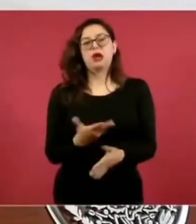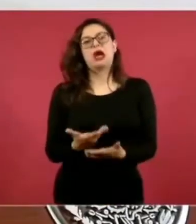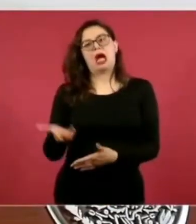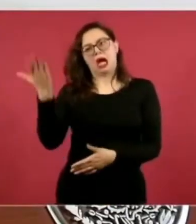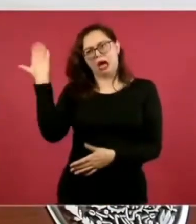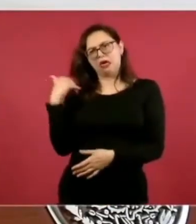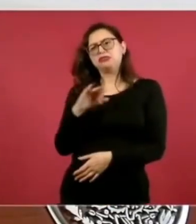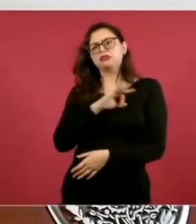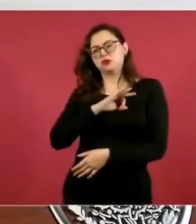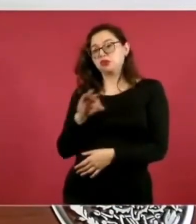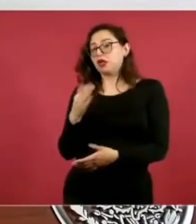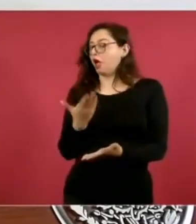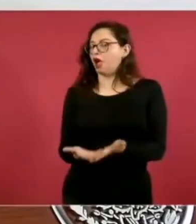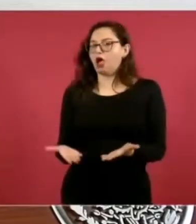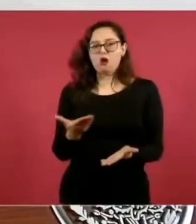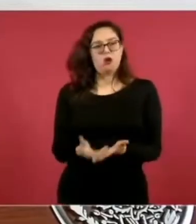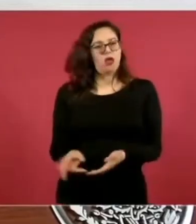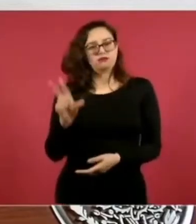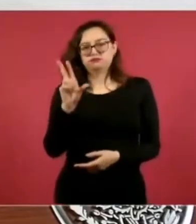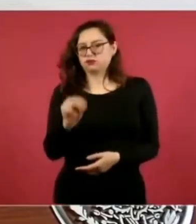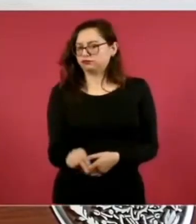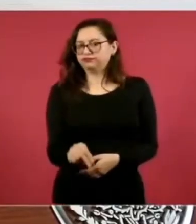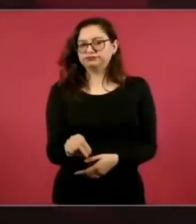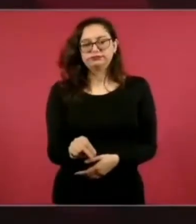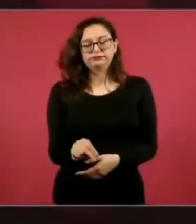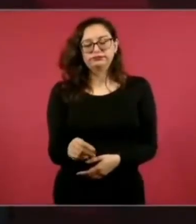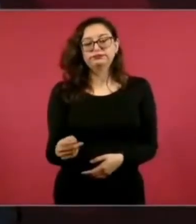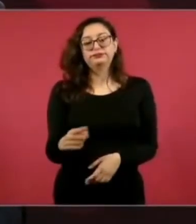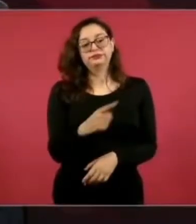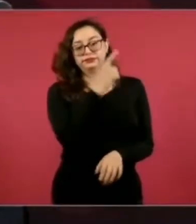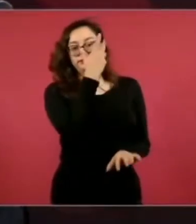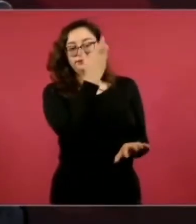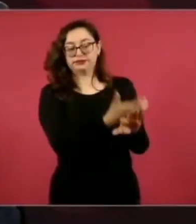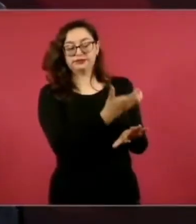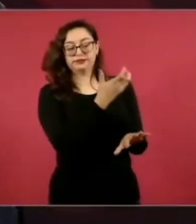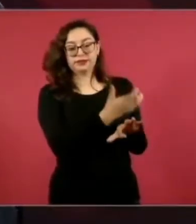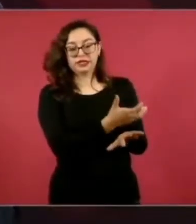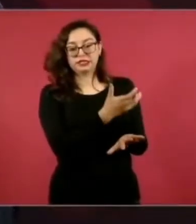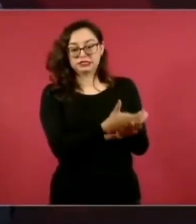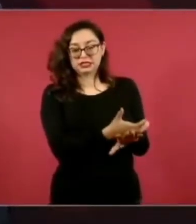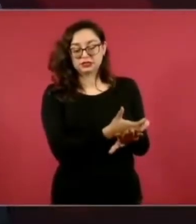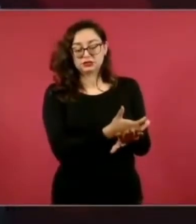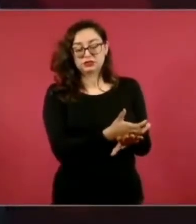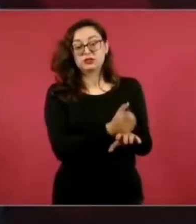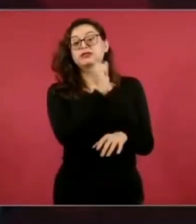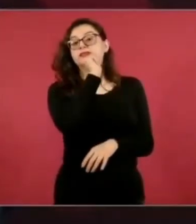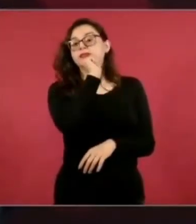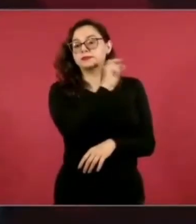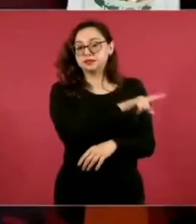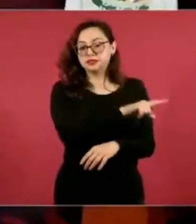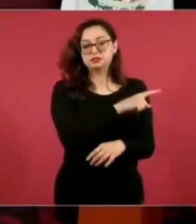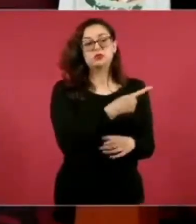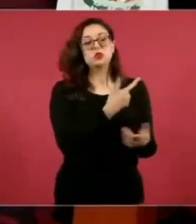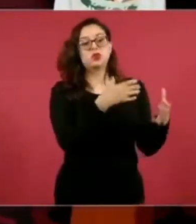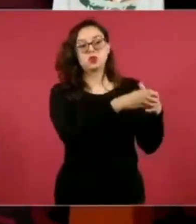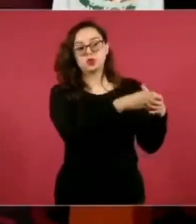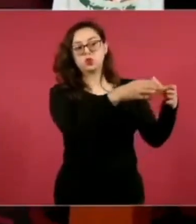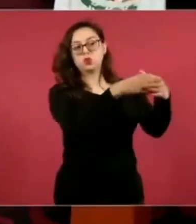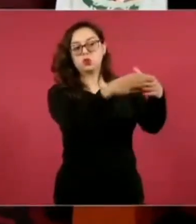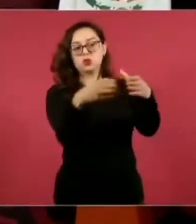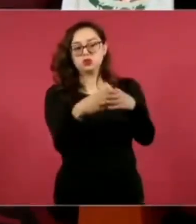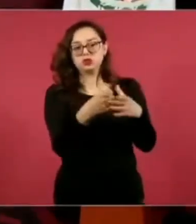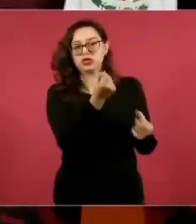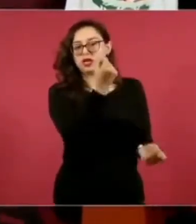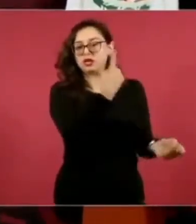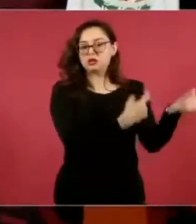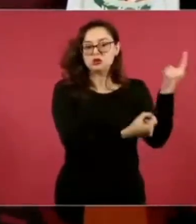ahora como ahora. Pero también en Estados Unidos, algunos grupos no